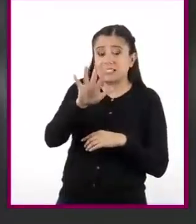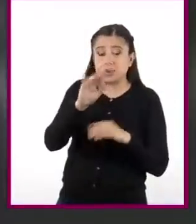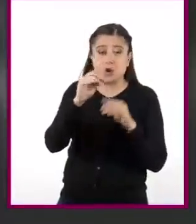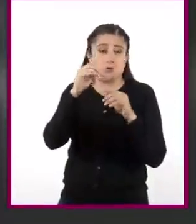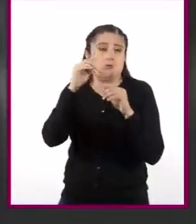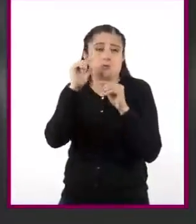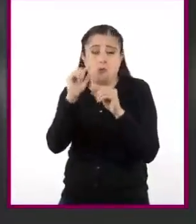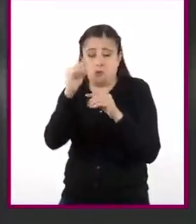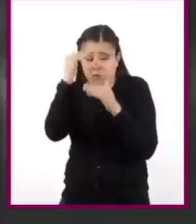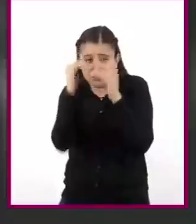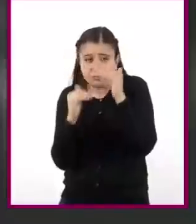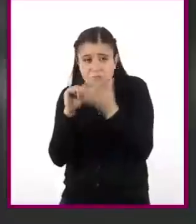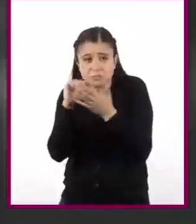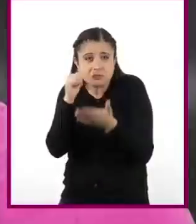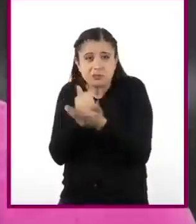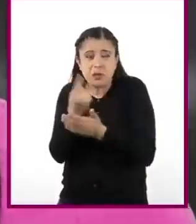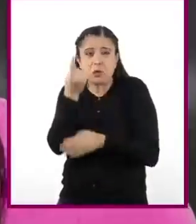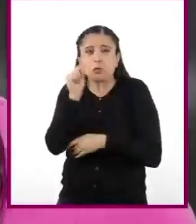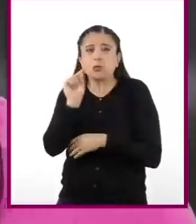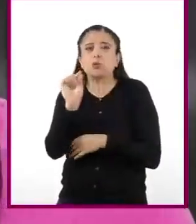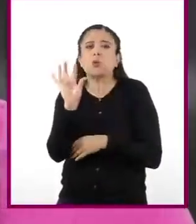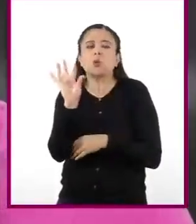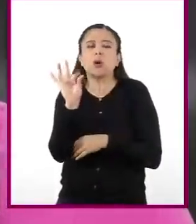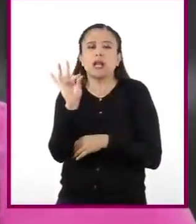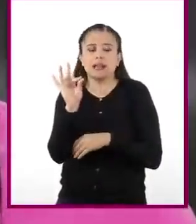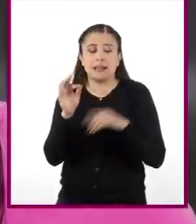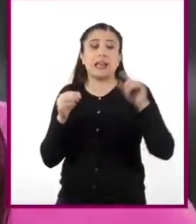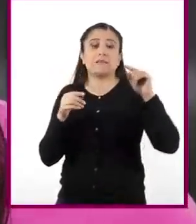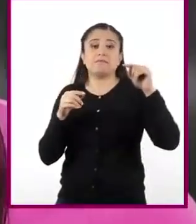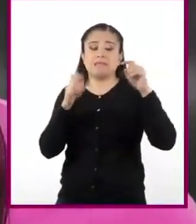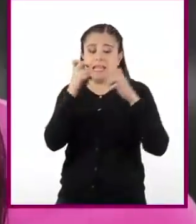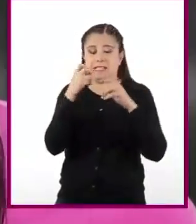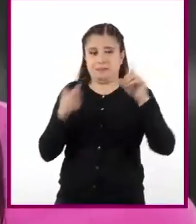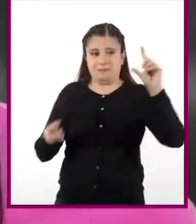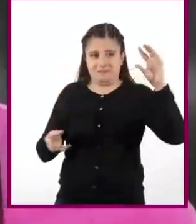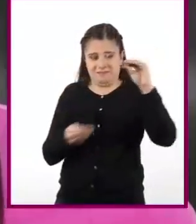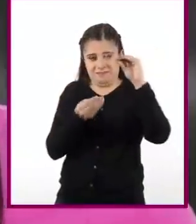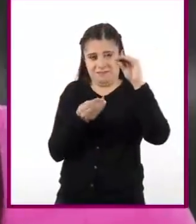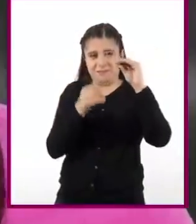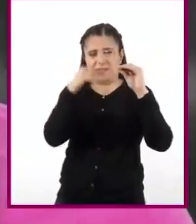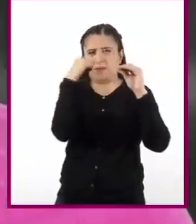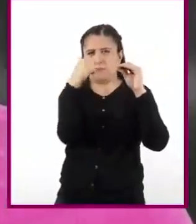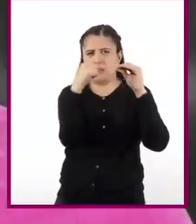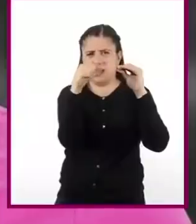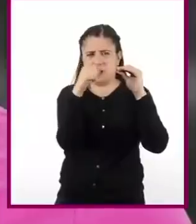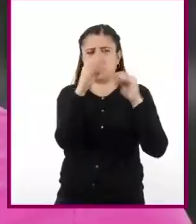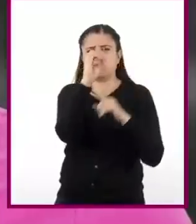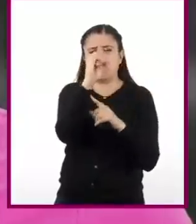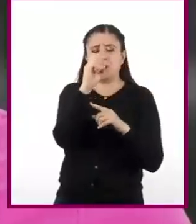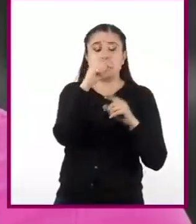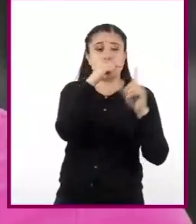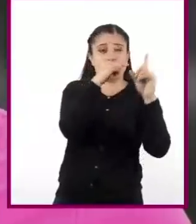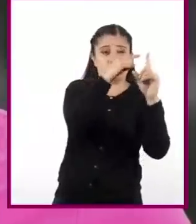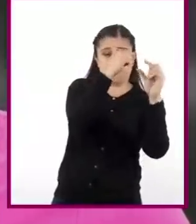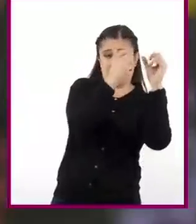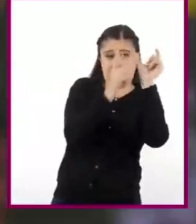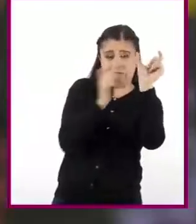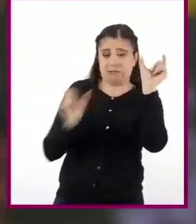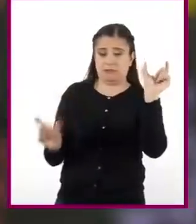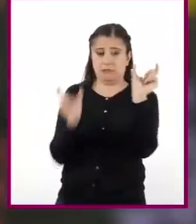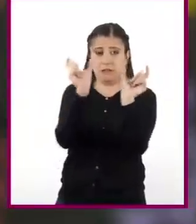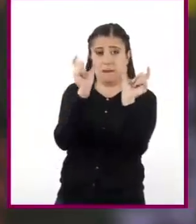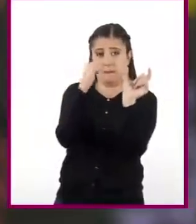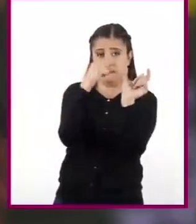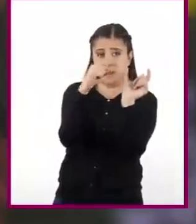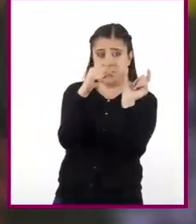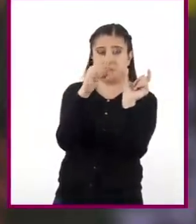menor 1.40. Restamos los valores y obtenemos un resultado de 0.45.